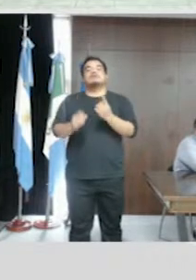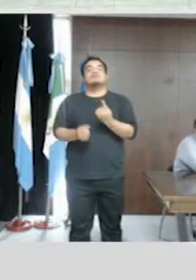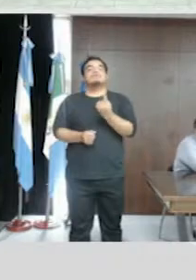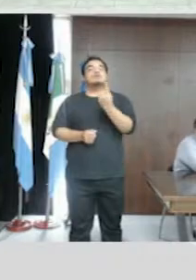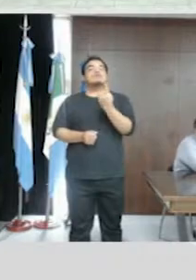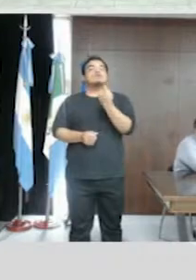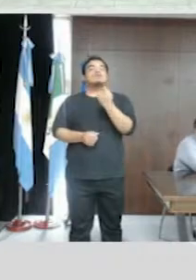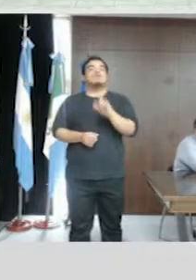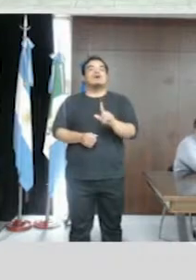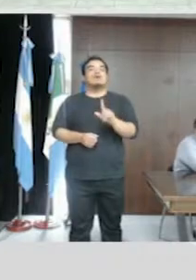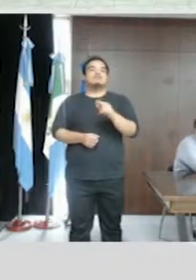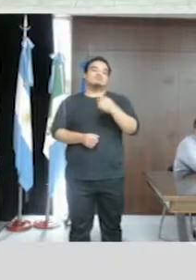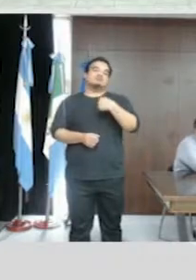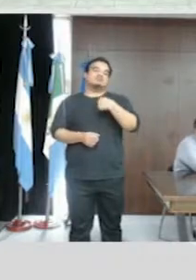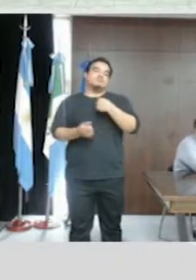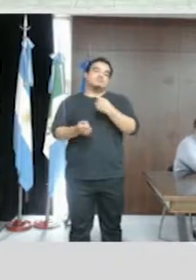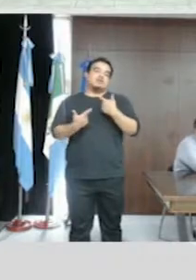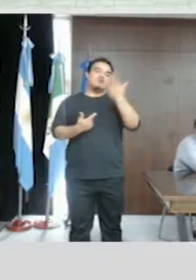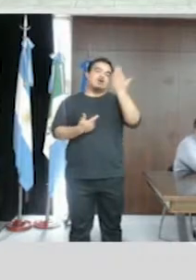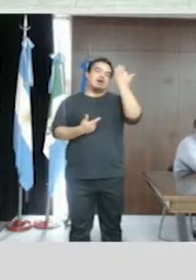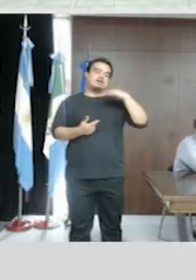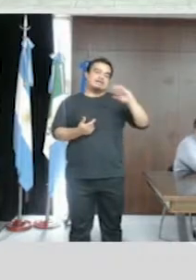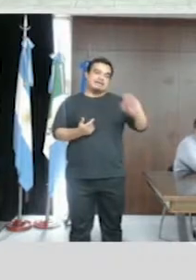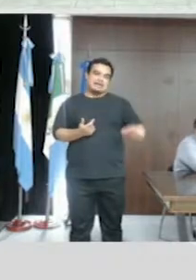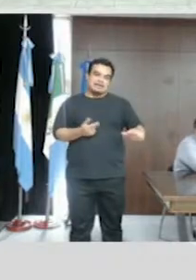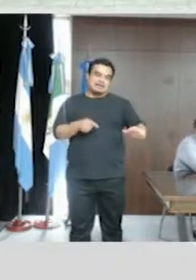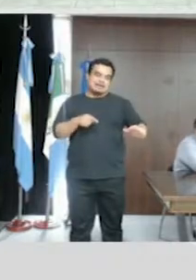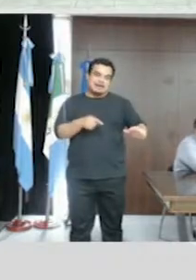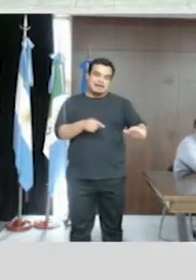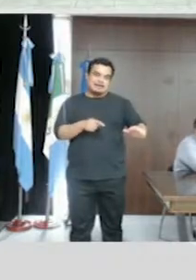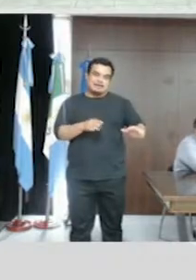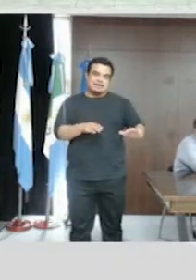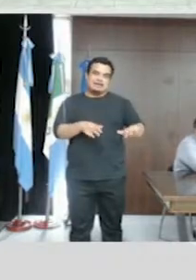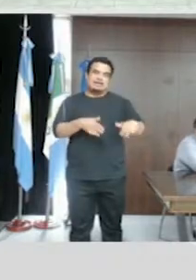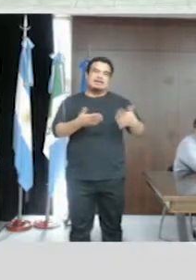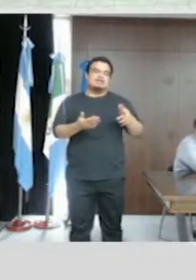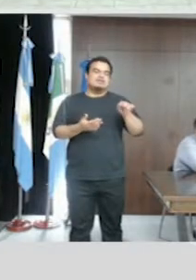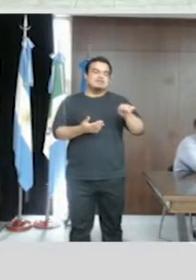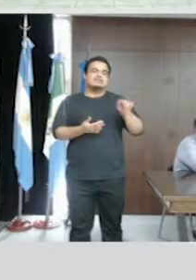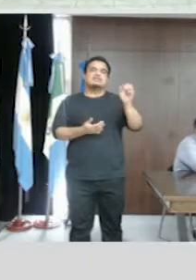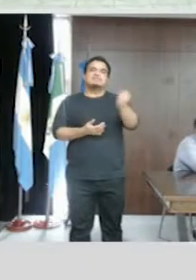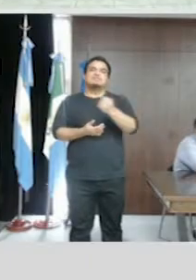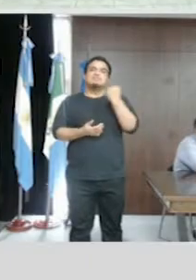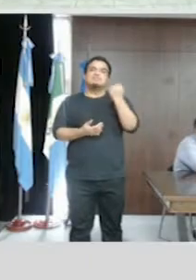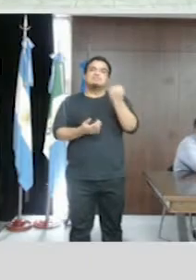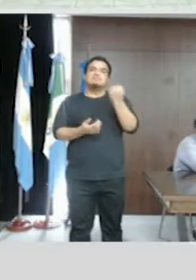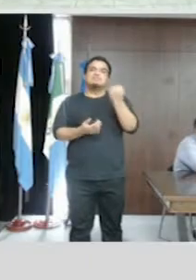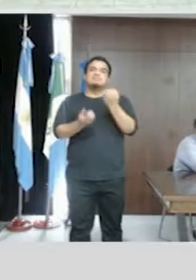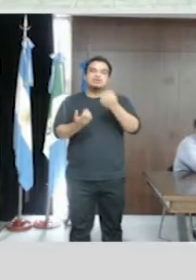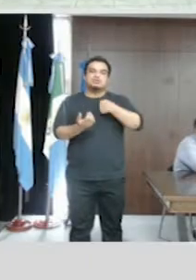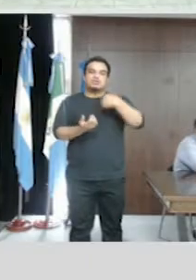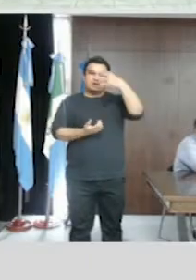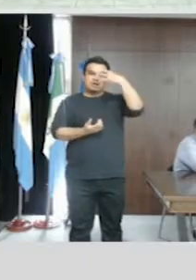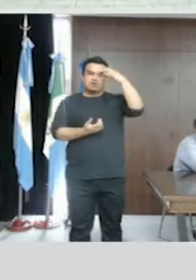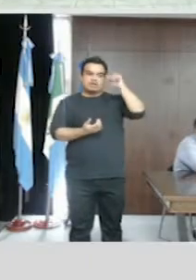que fui. Entonces, ¿por qué la resiliencia es importante? Porque tengo que recordar estas